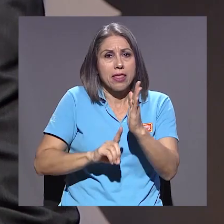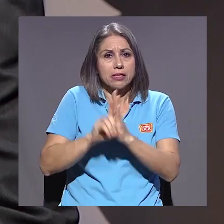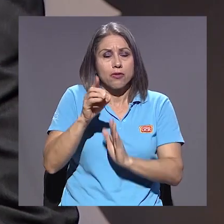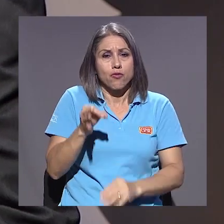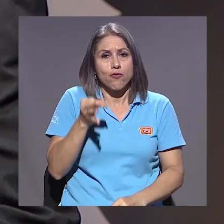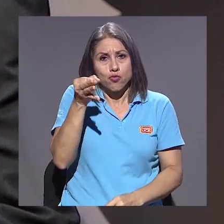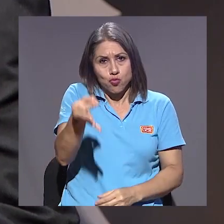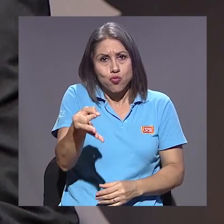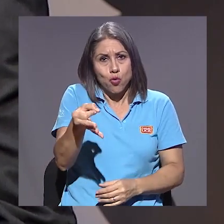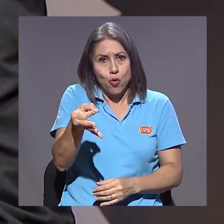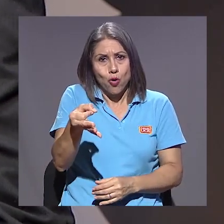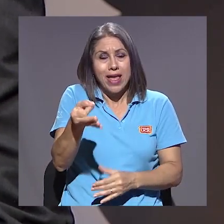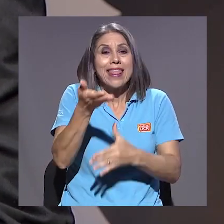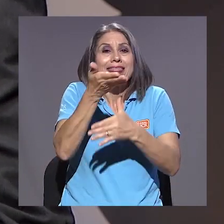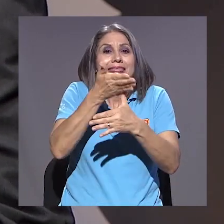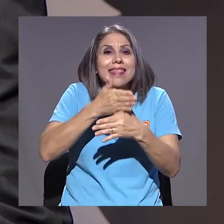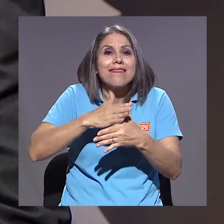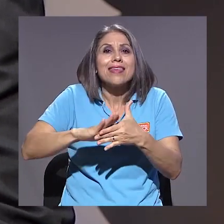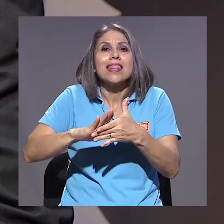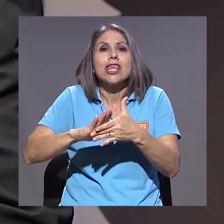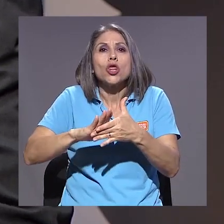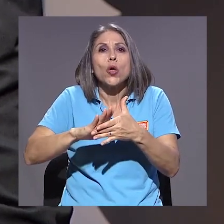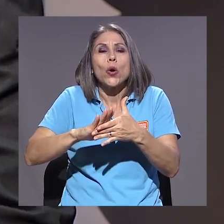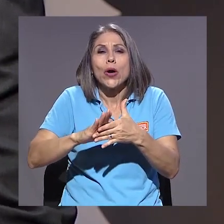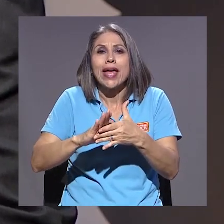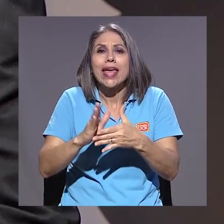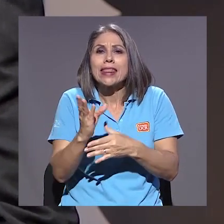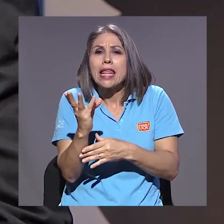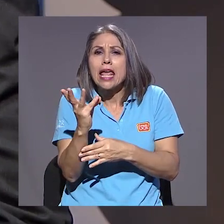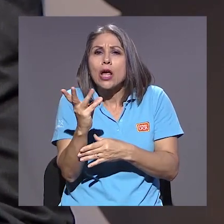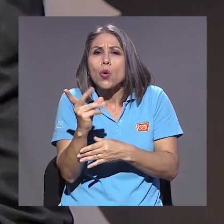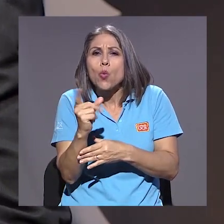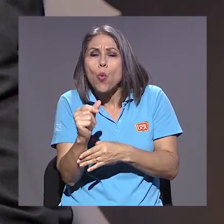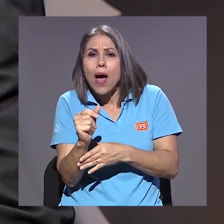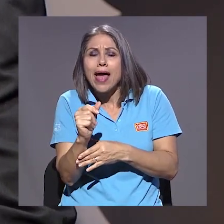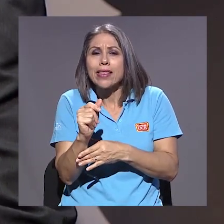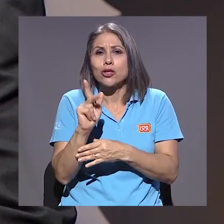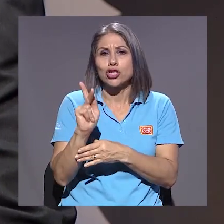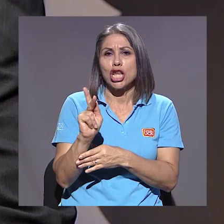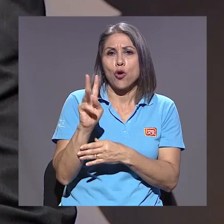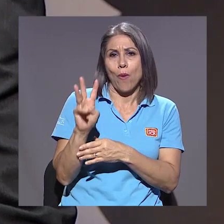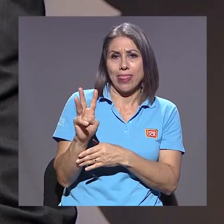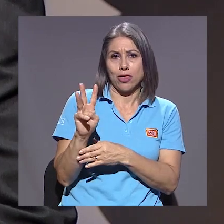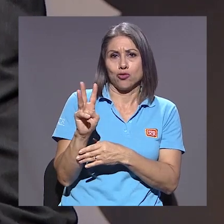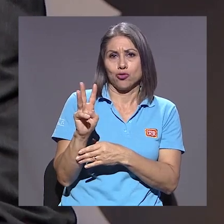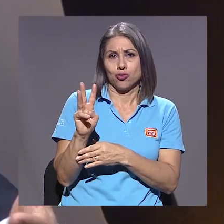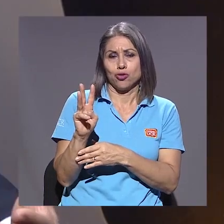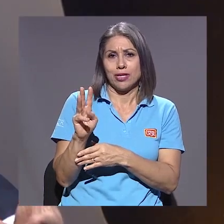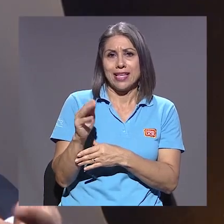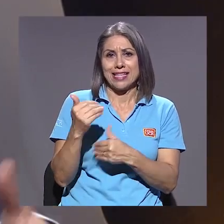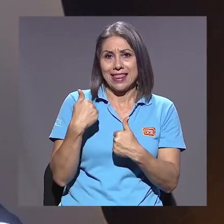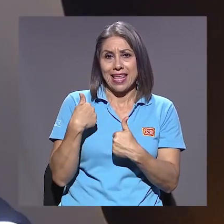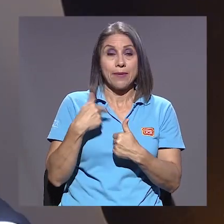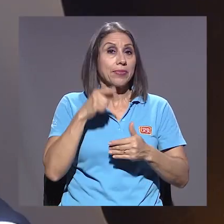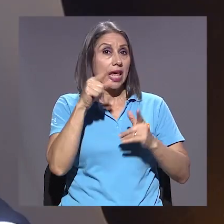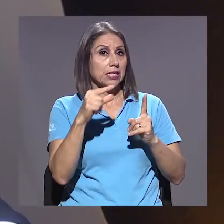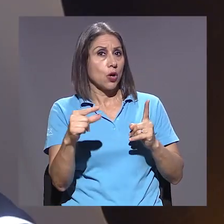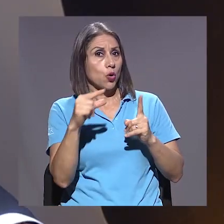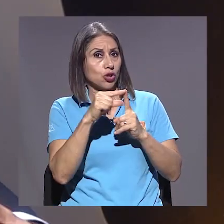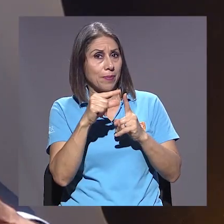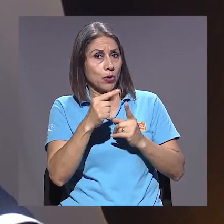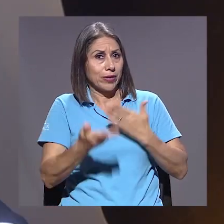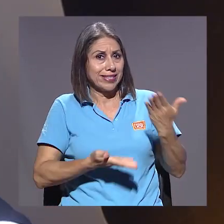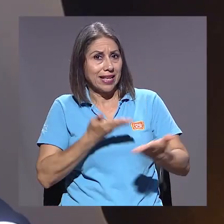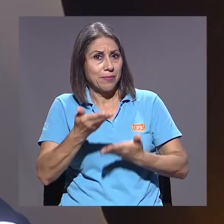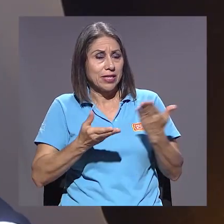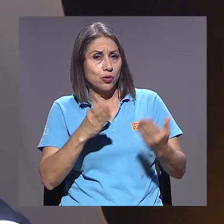futuro, dividido entre la cantidad de kilovatios, en este caso, que se tiene. Y en realidad ese concepto de servicio